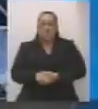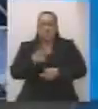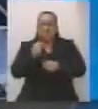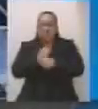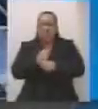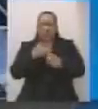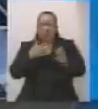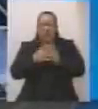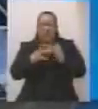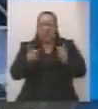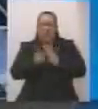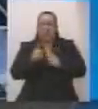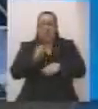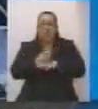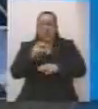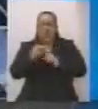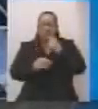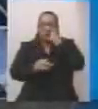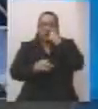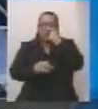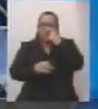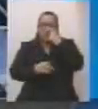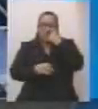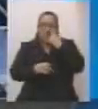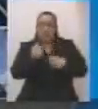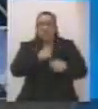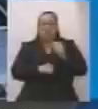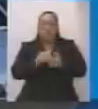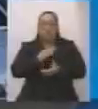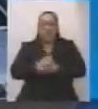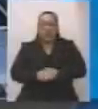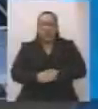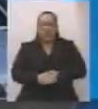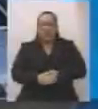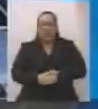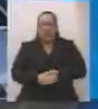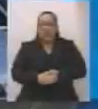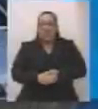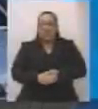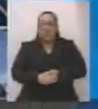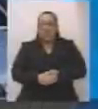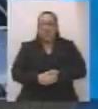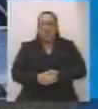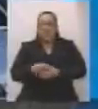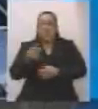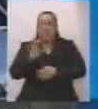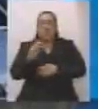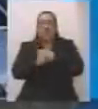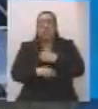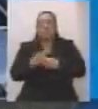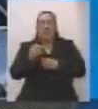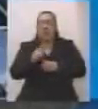trabajadores poco capacitados en la economía emergente sufren el perjuicio de la producción de software en su país, porque no va a